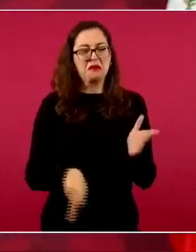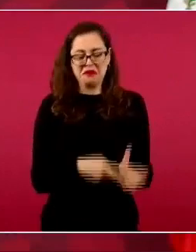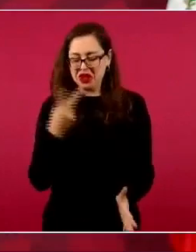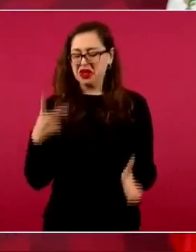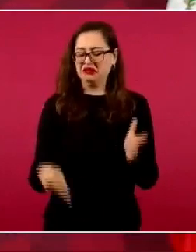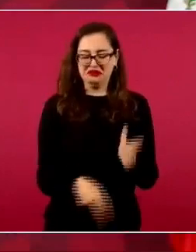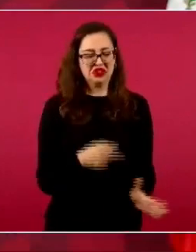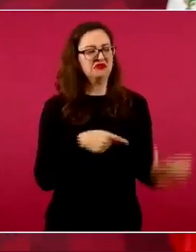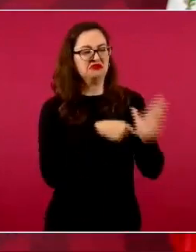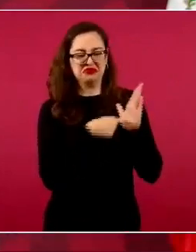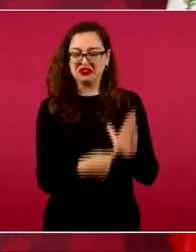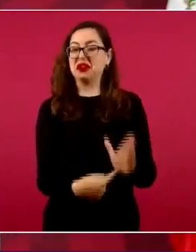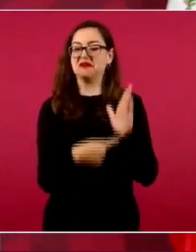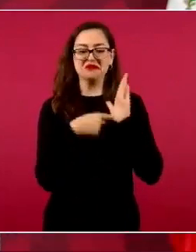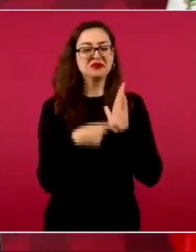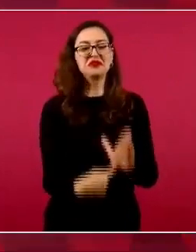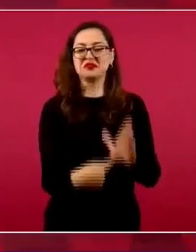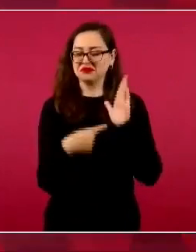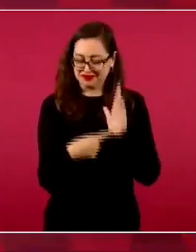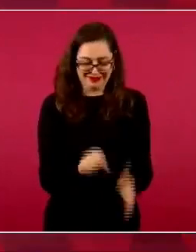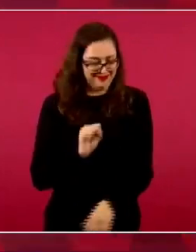yo